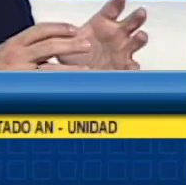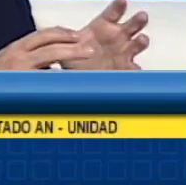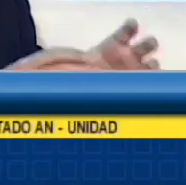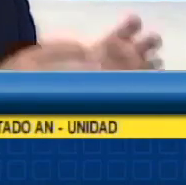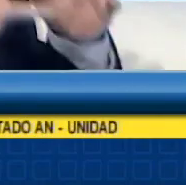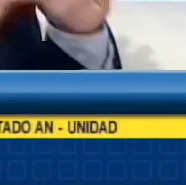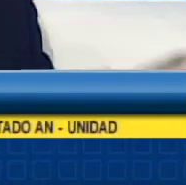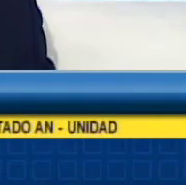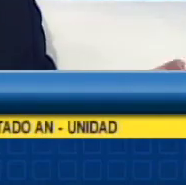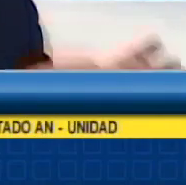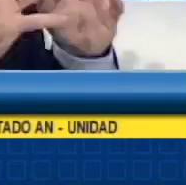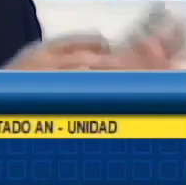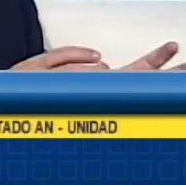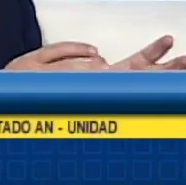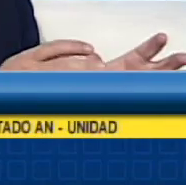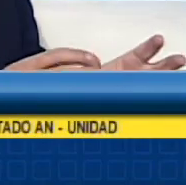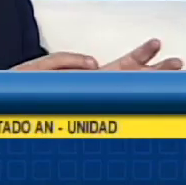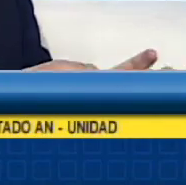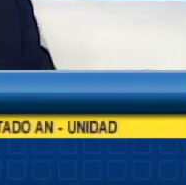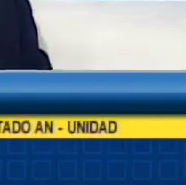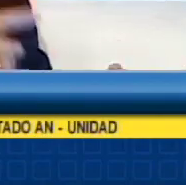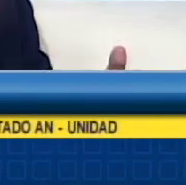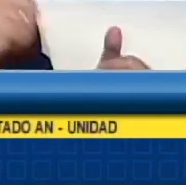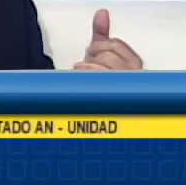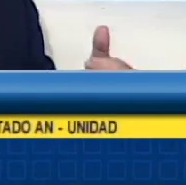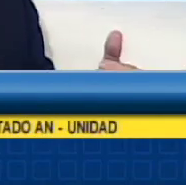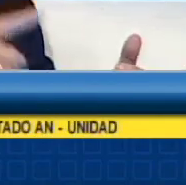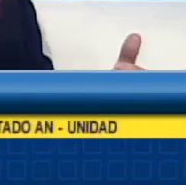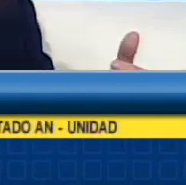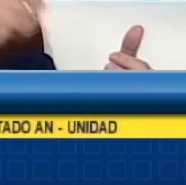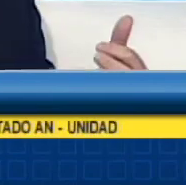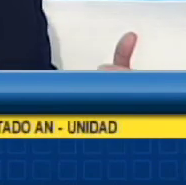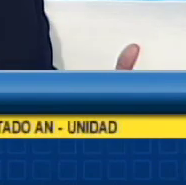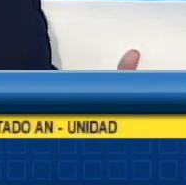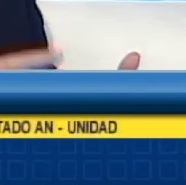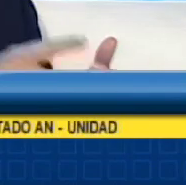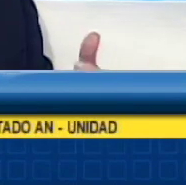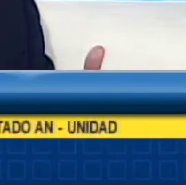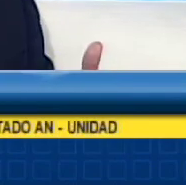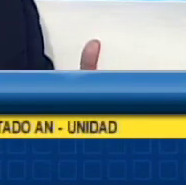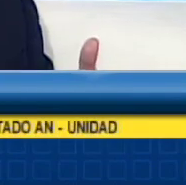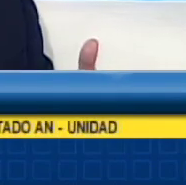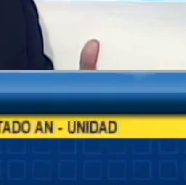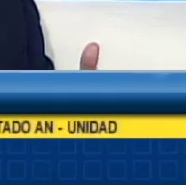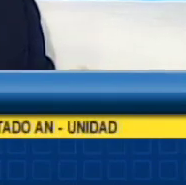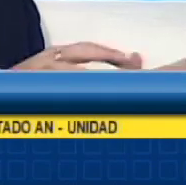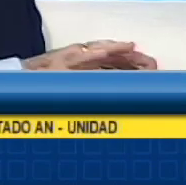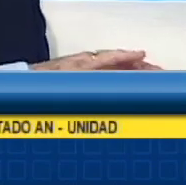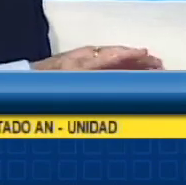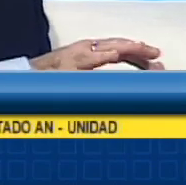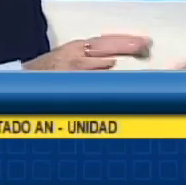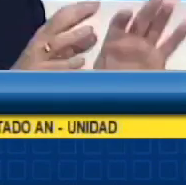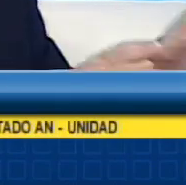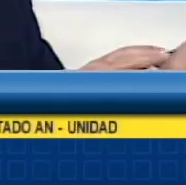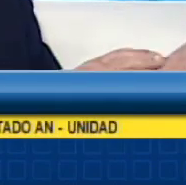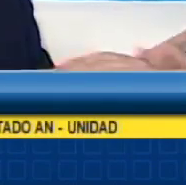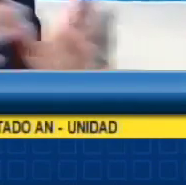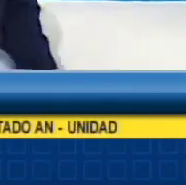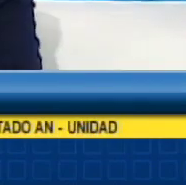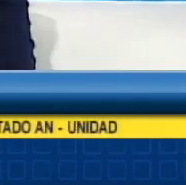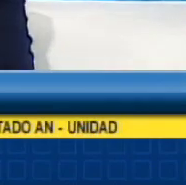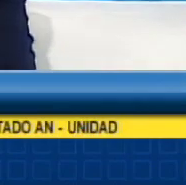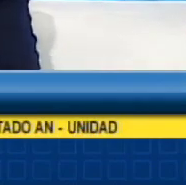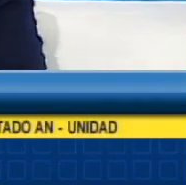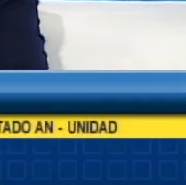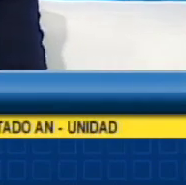tenemos una población armada ilegalmente, mezclado con droga, desempleo, deserción escolar, y yo entonces digo, eso no existe,